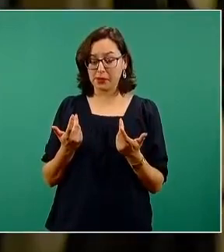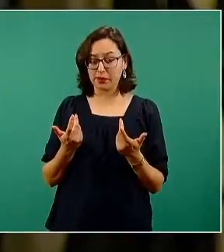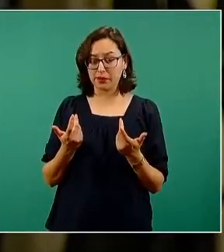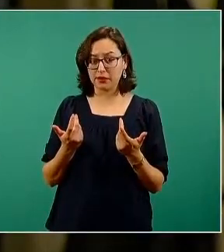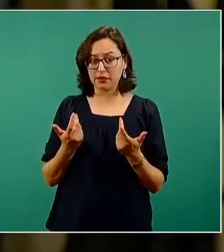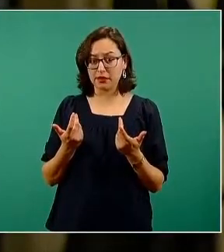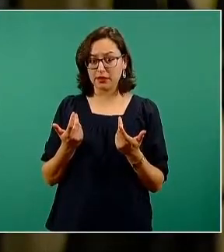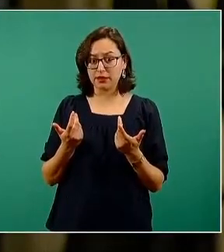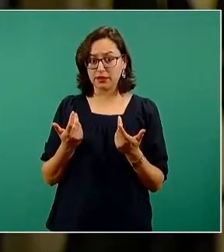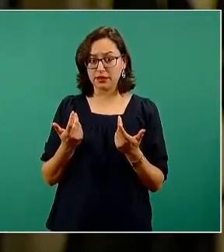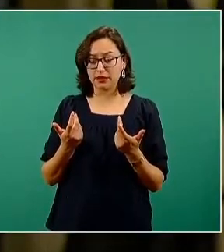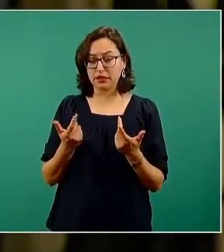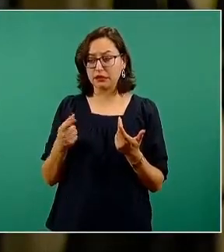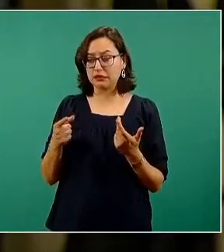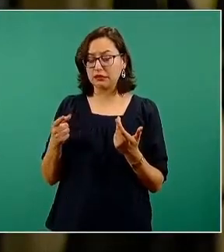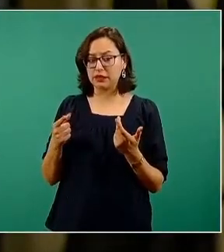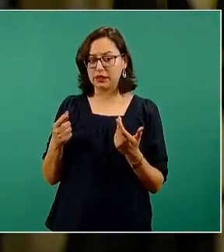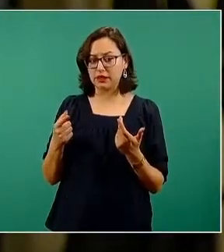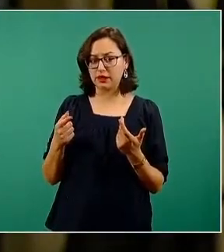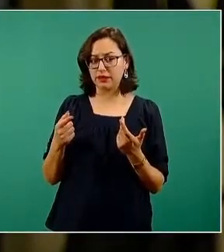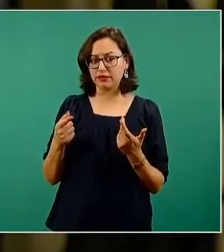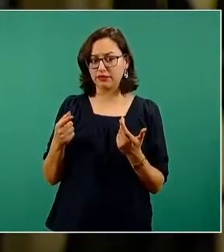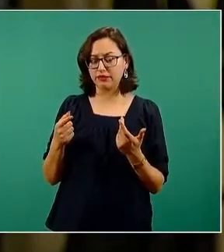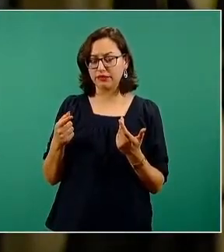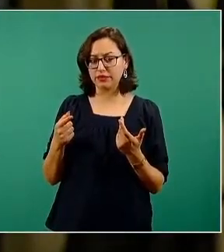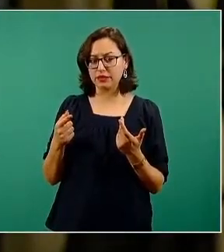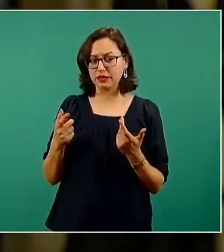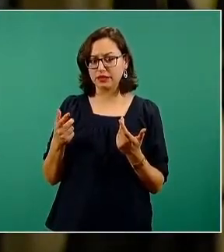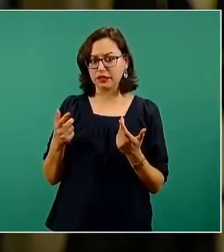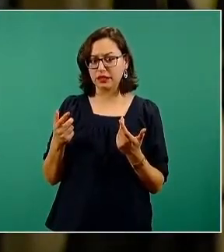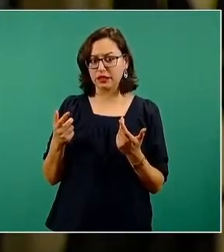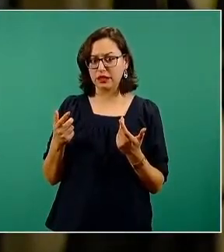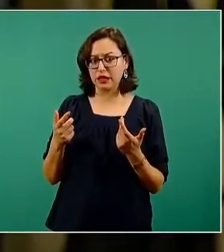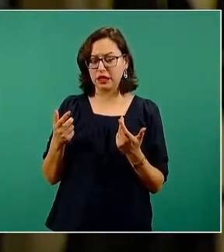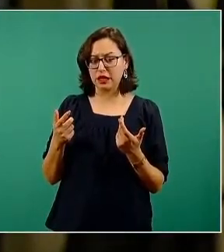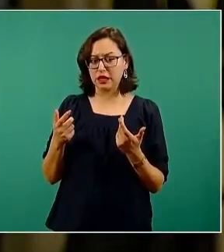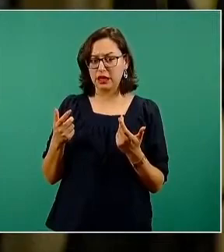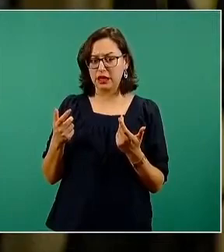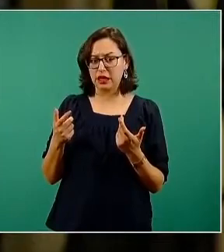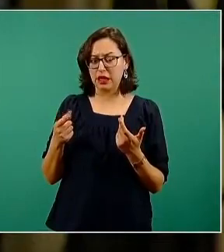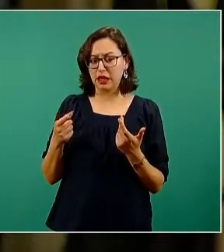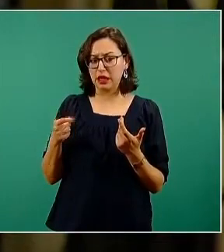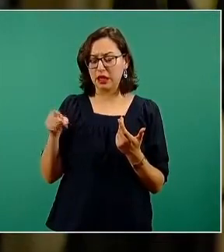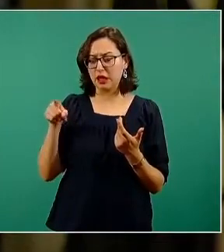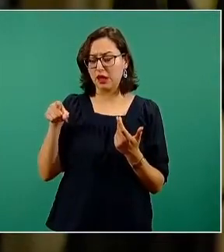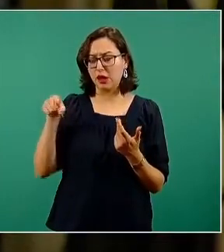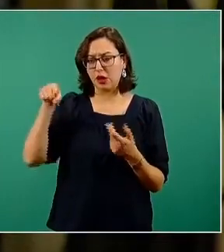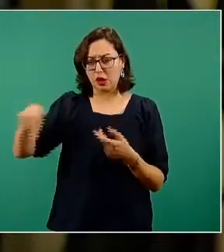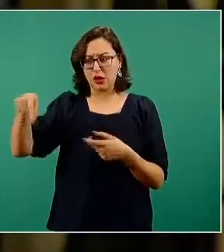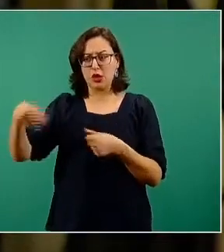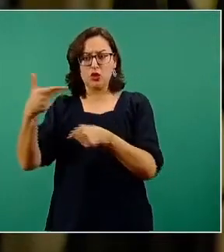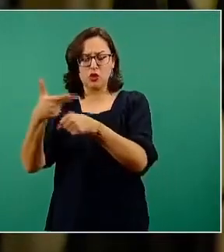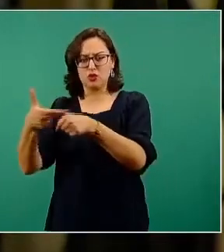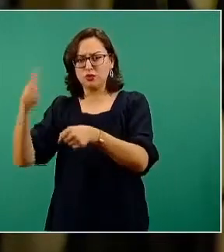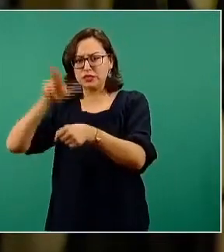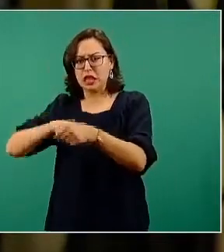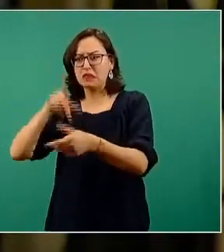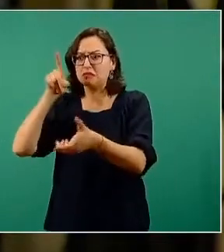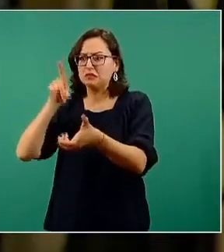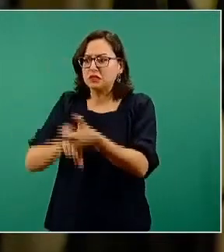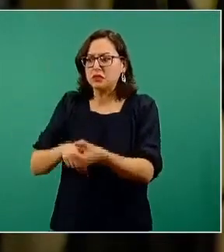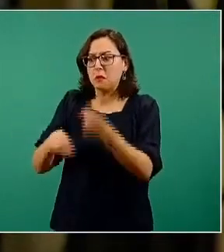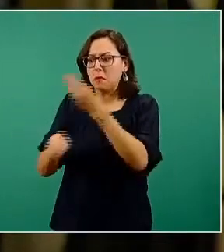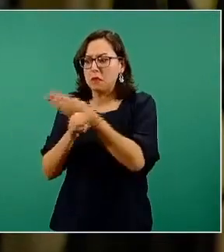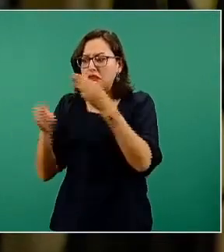clínica no hay lo esencial, por ejemplo, para combatir lo que es los contagios de COVID.